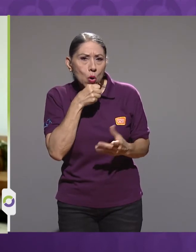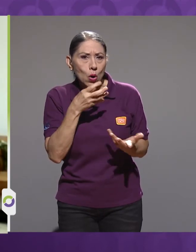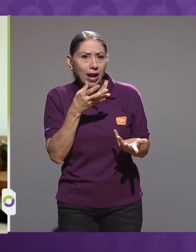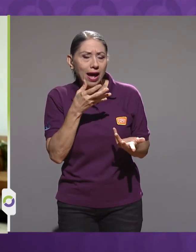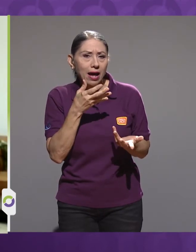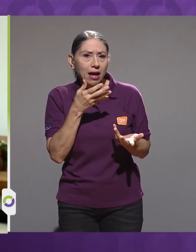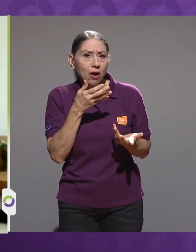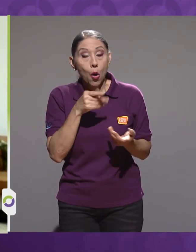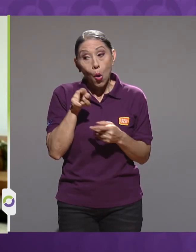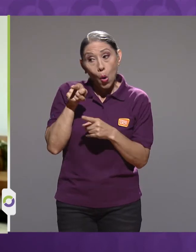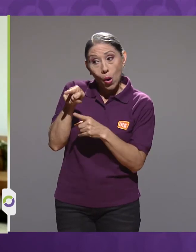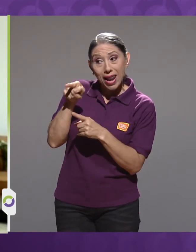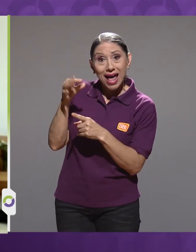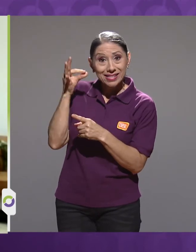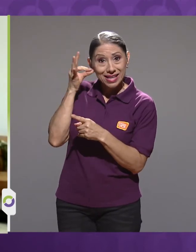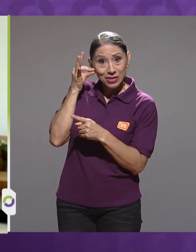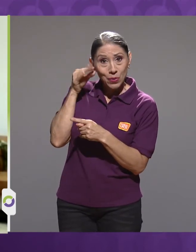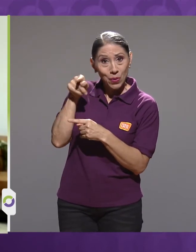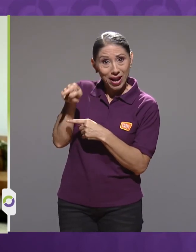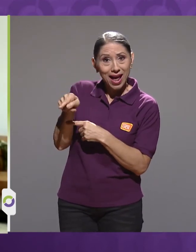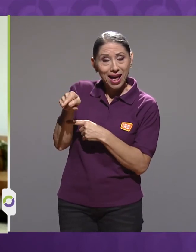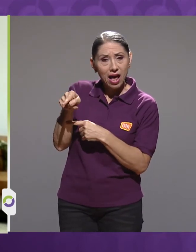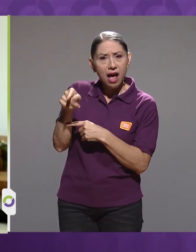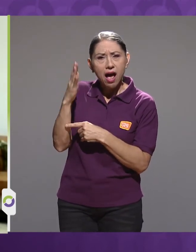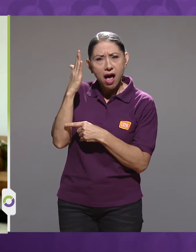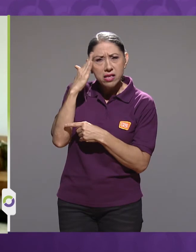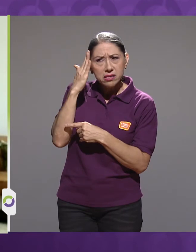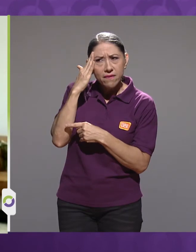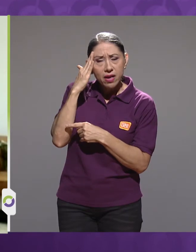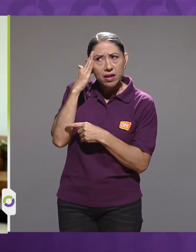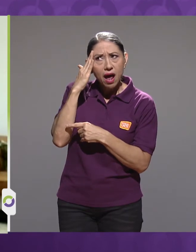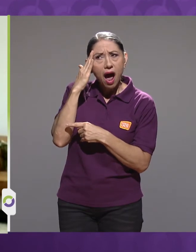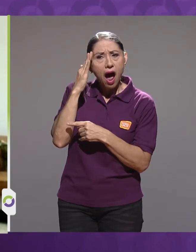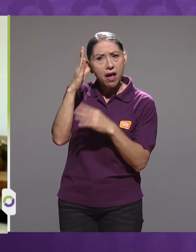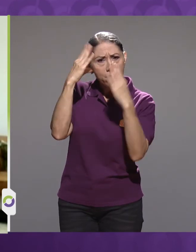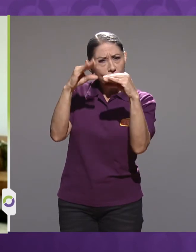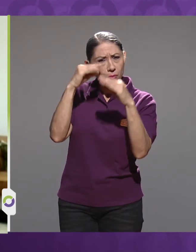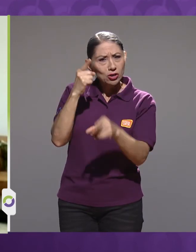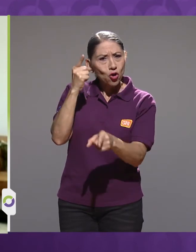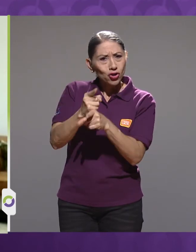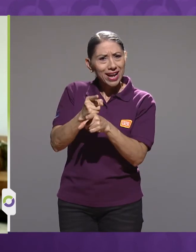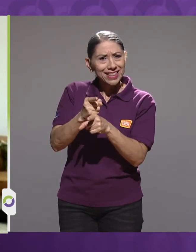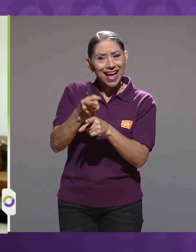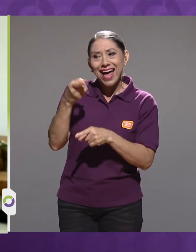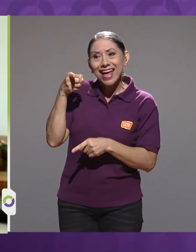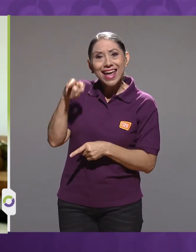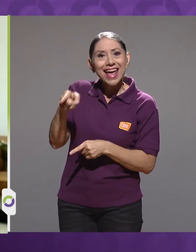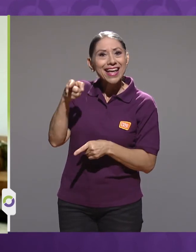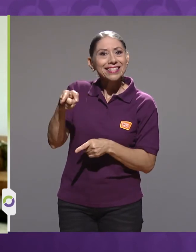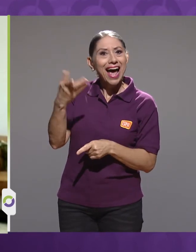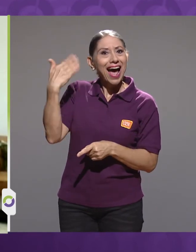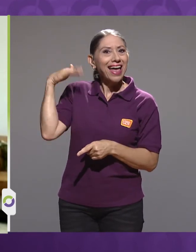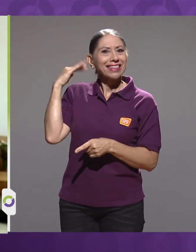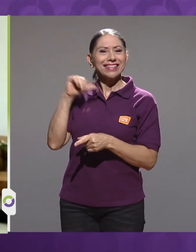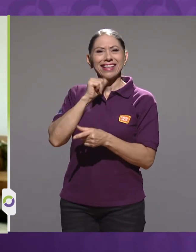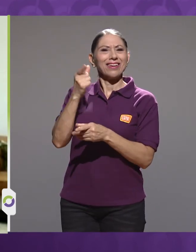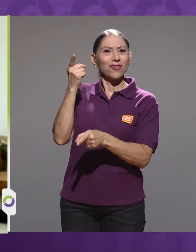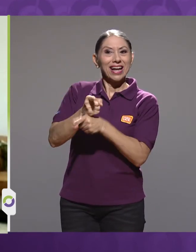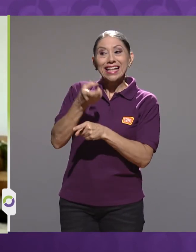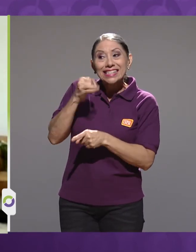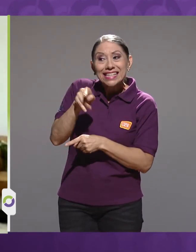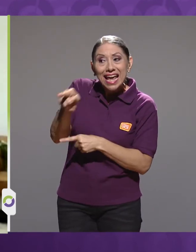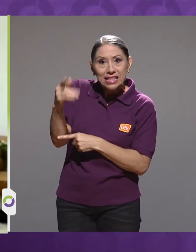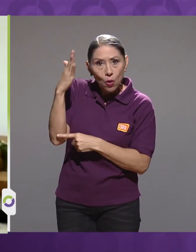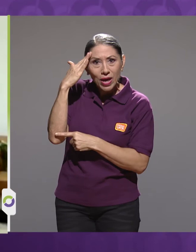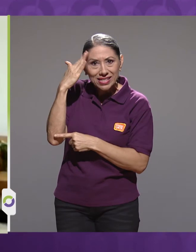hubiera tenido un poquito de conocimiento sobre lo que es cómo hacer las denuncias, cómo ir a una fiscalía, qué hacer, cómo defender